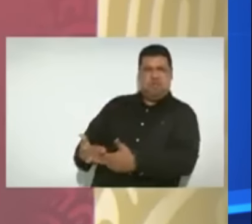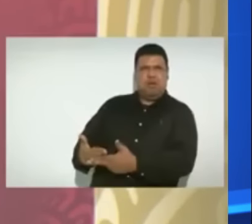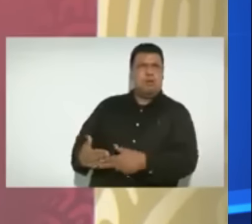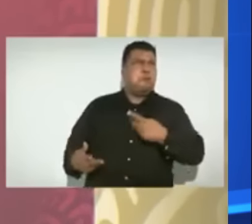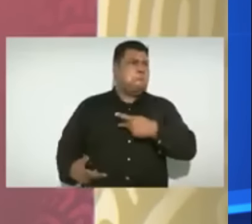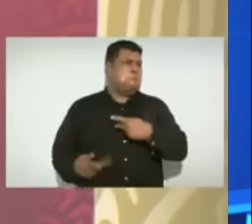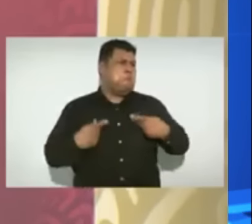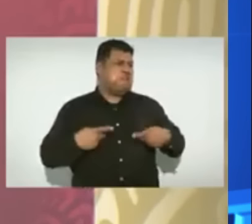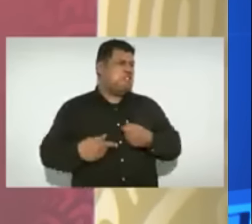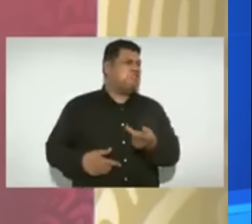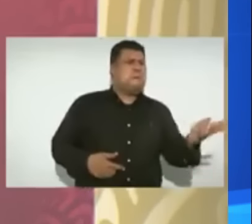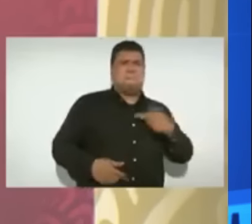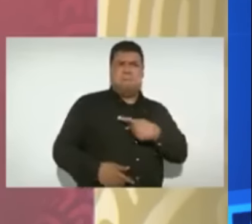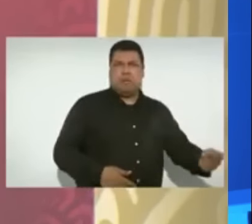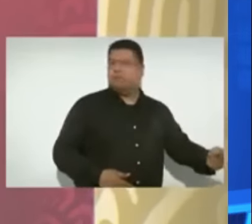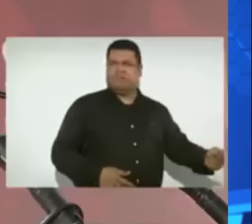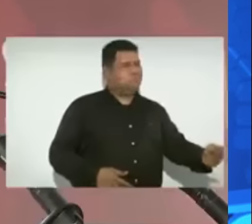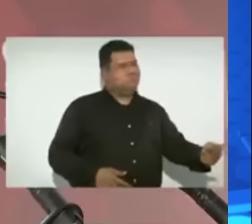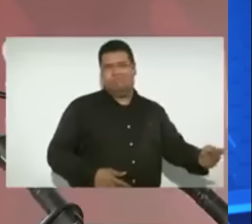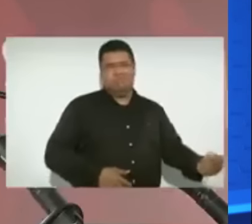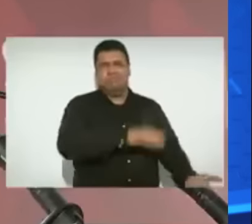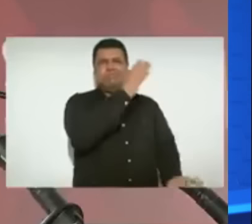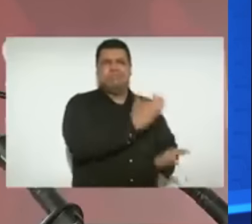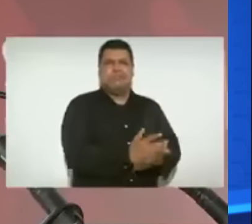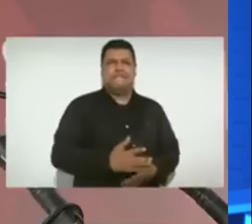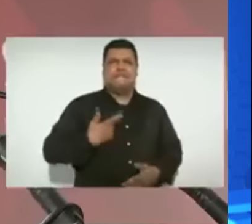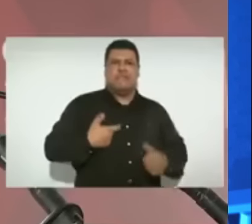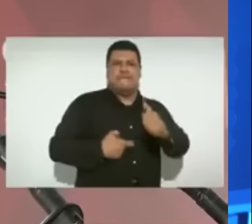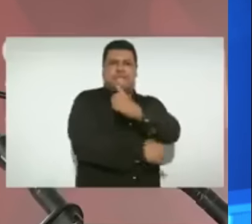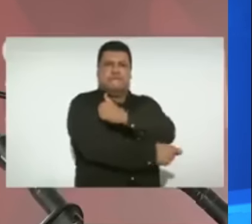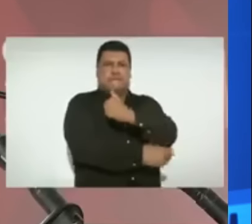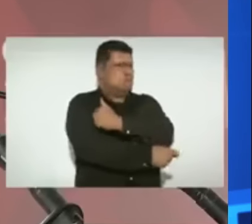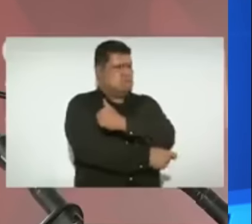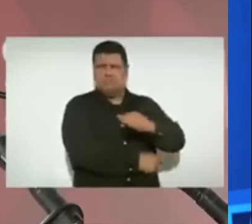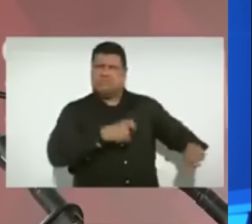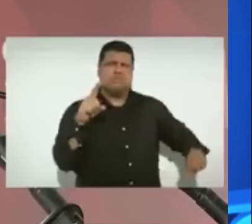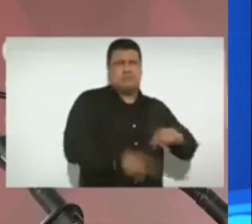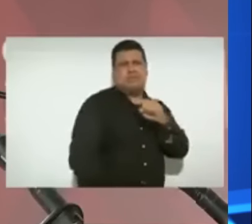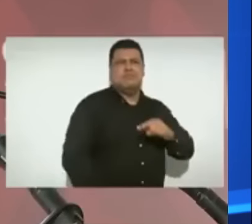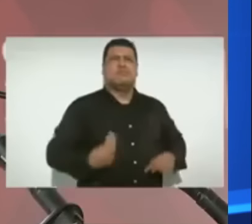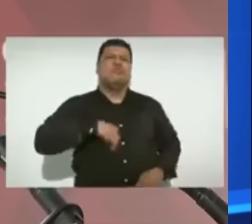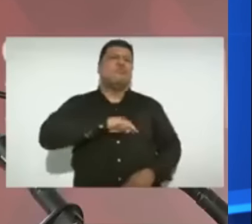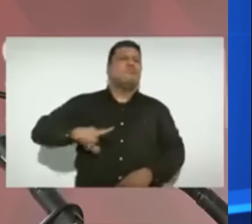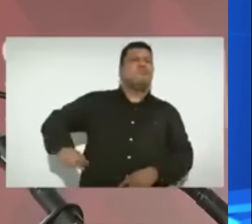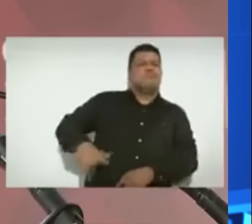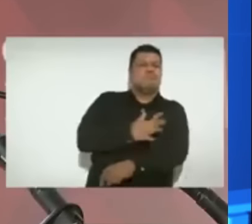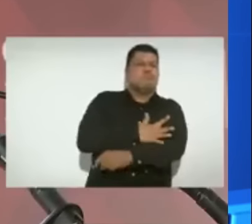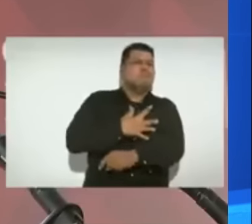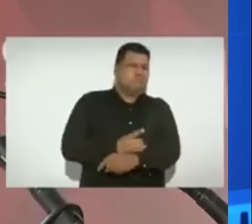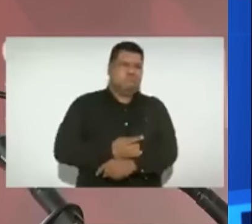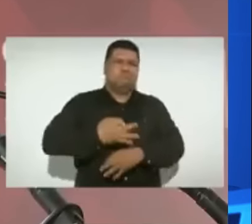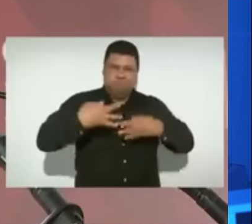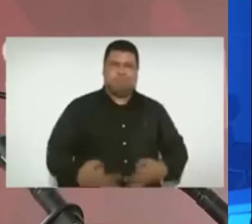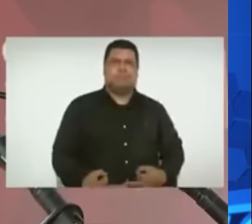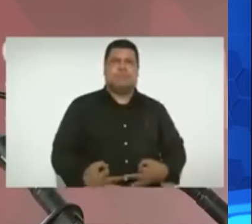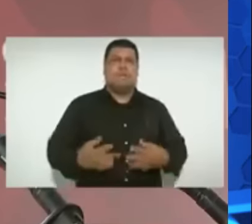pueblo pobre, de que no va a regresar la corrupción, que vamos a seguir haciendo un gobierno honesto donde los